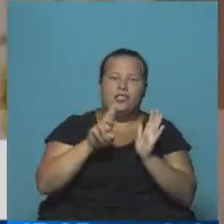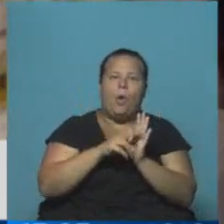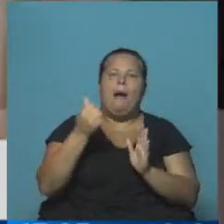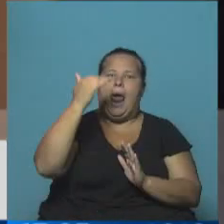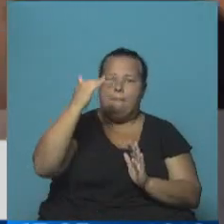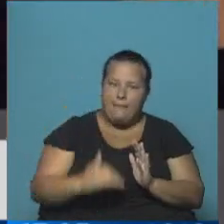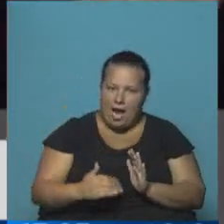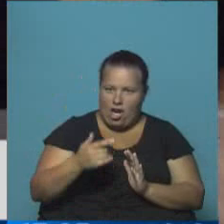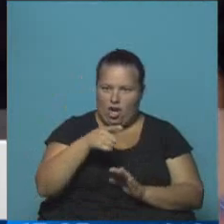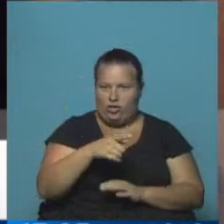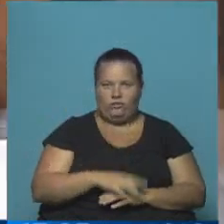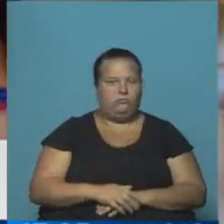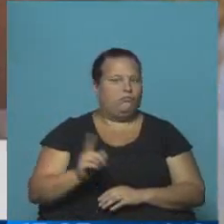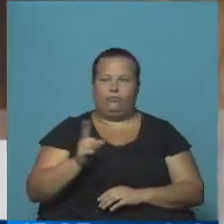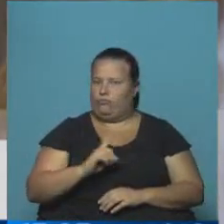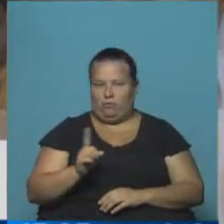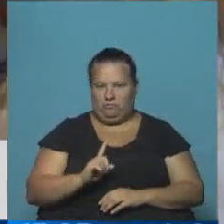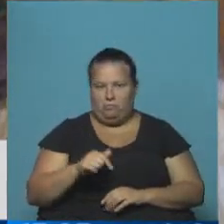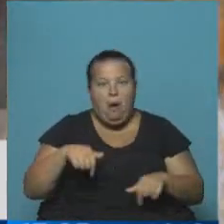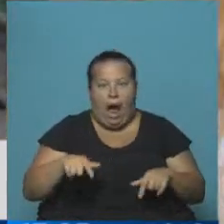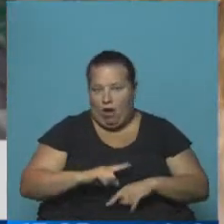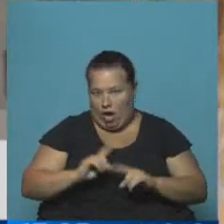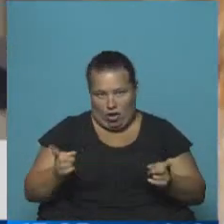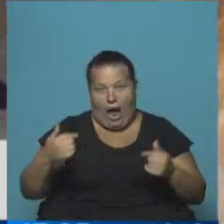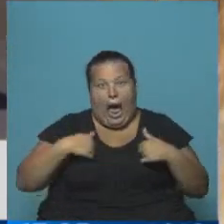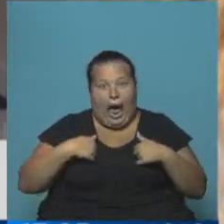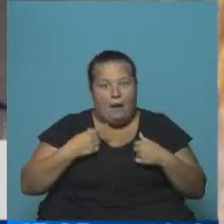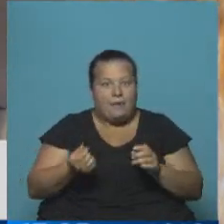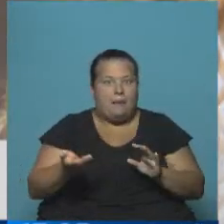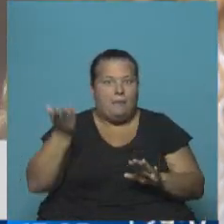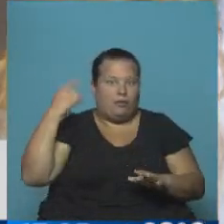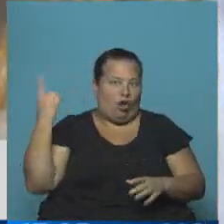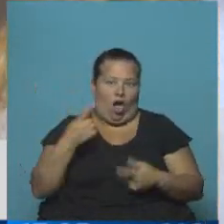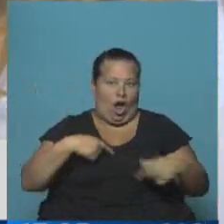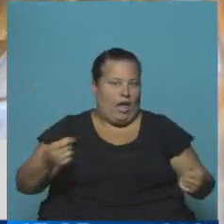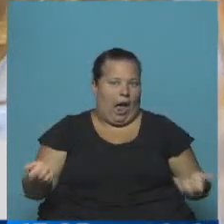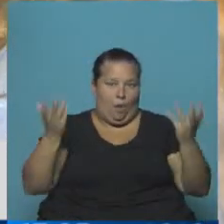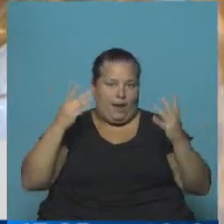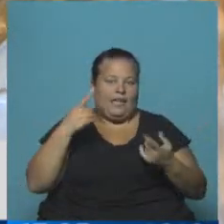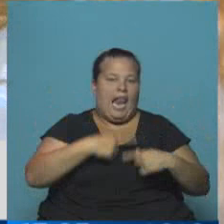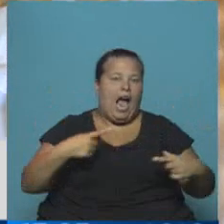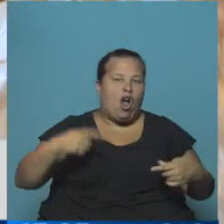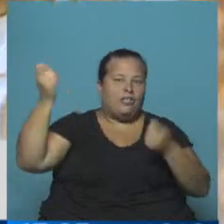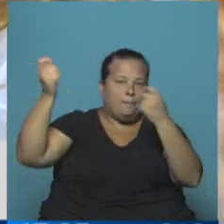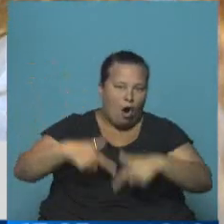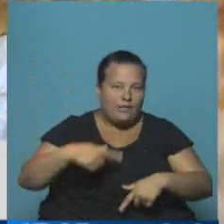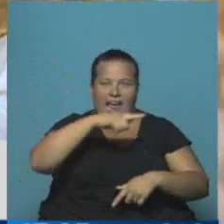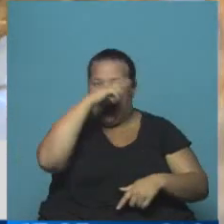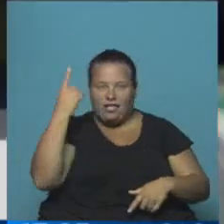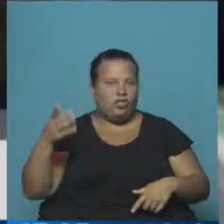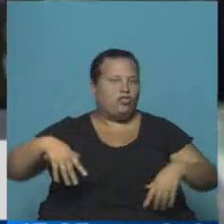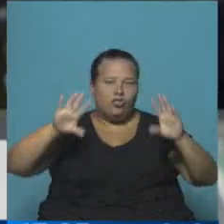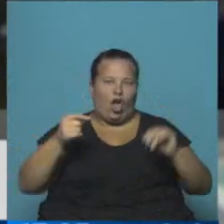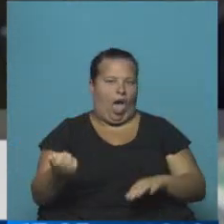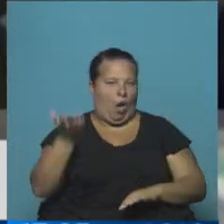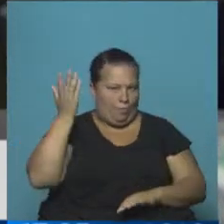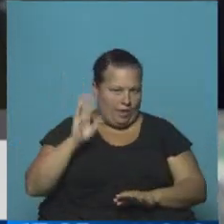que hable de esta baja no no no por ahora a mí me está aumentando todo todo desde los productos ados a los nacionales